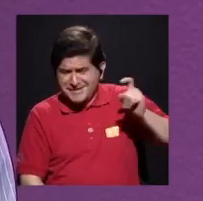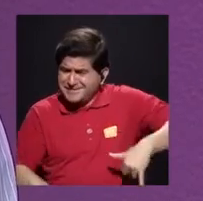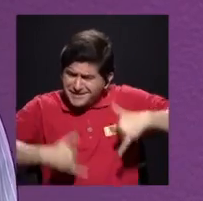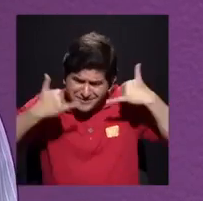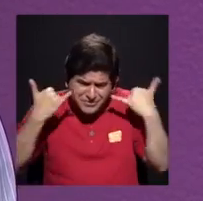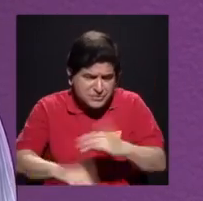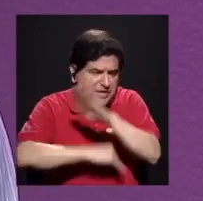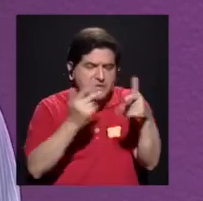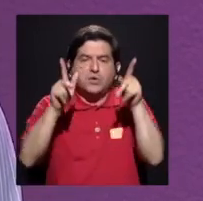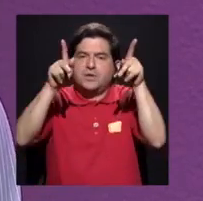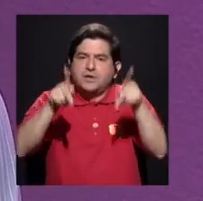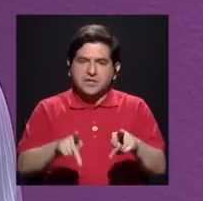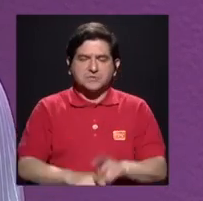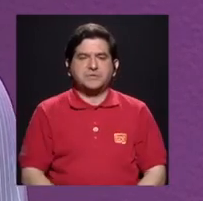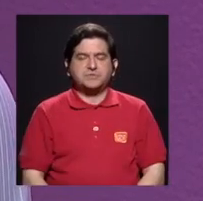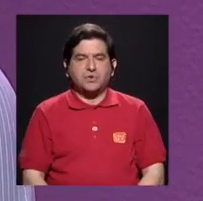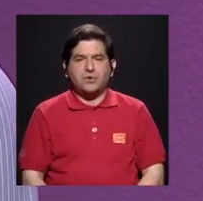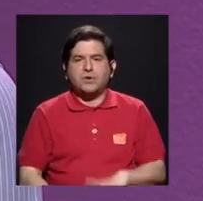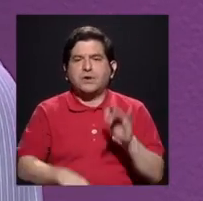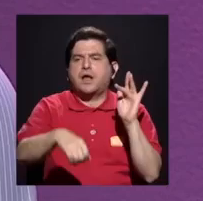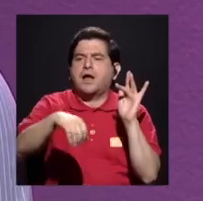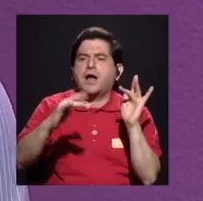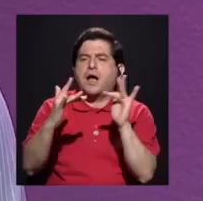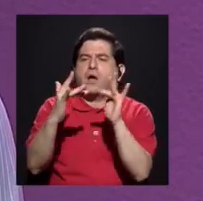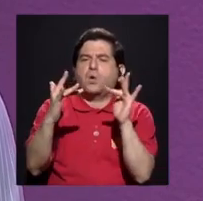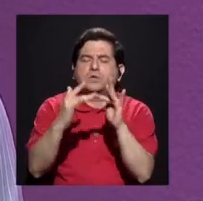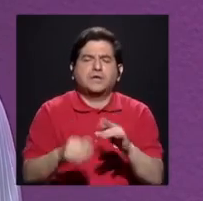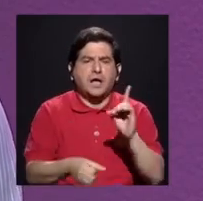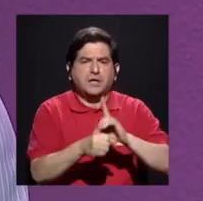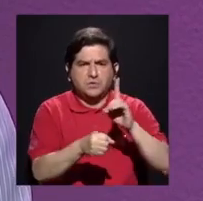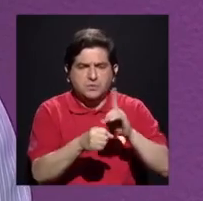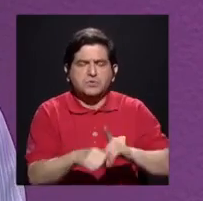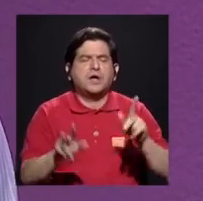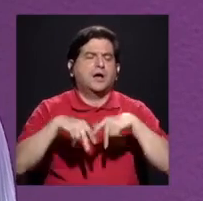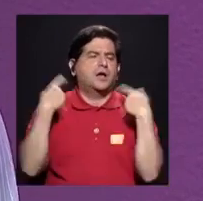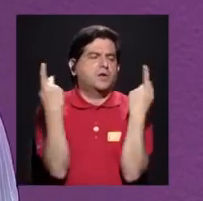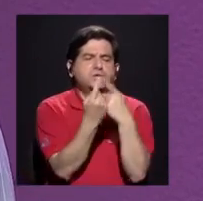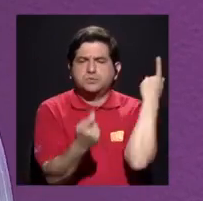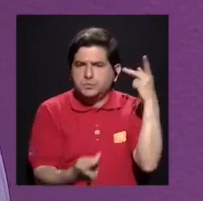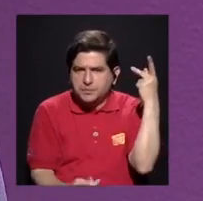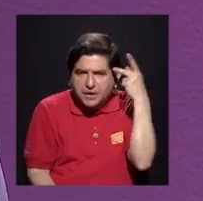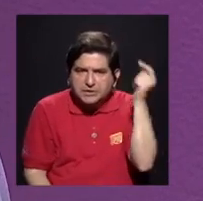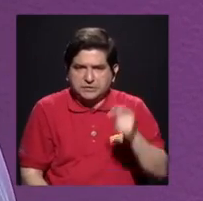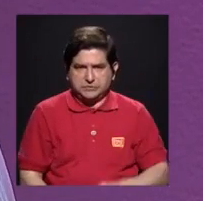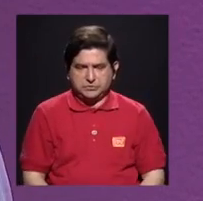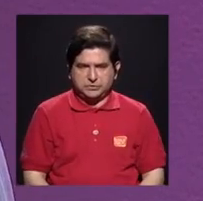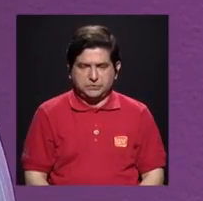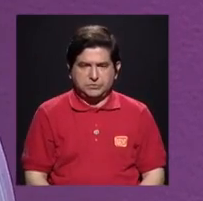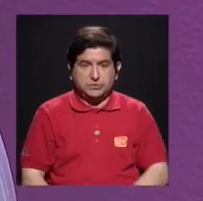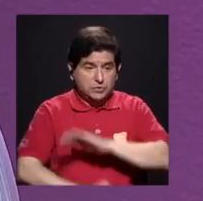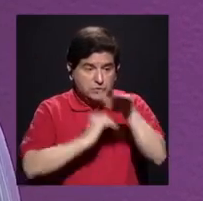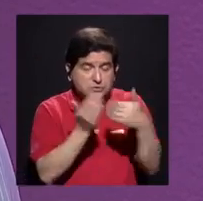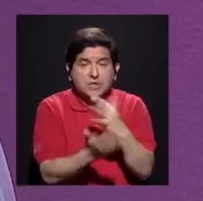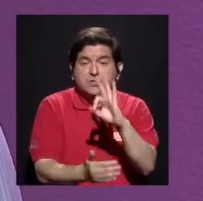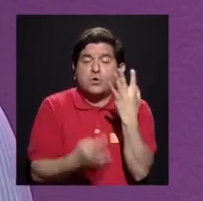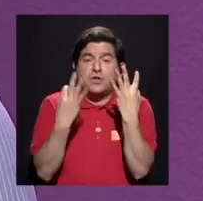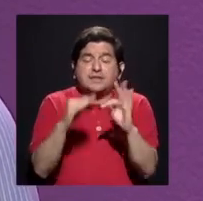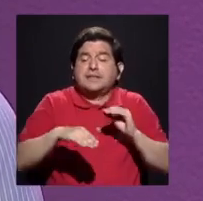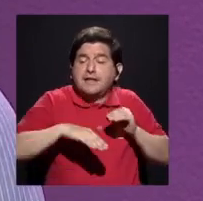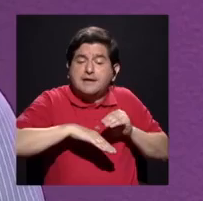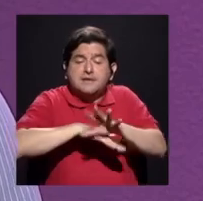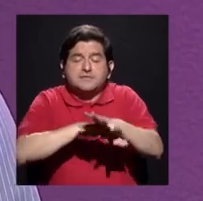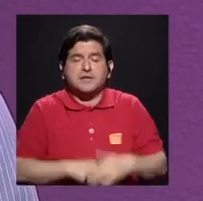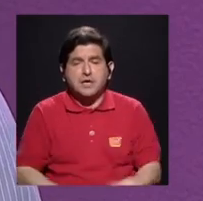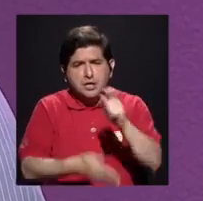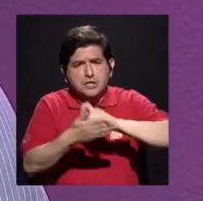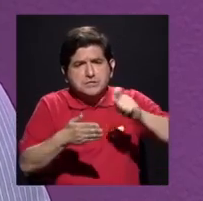que toda la gente pues contacte pues a sus diputados y diputadas a los partidos políticos de todas las formas en las que pueden seguir se puede escribir